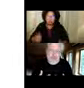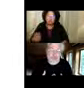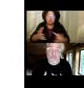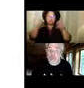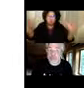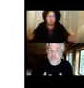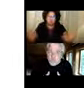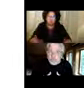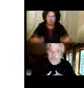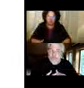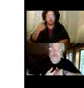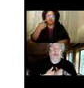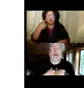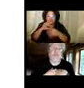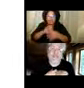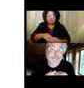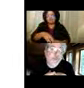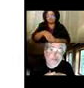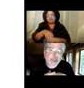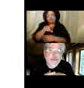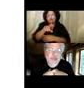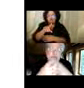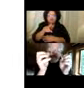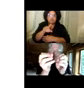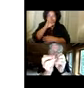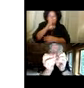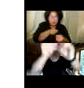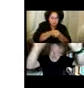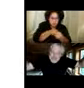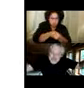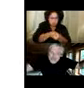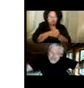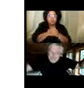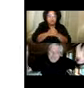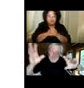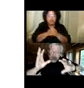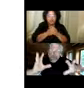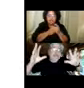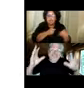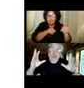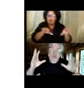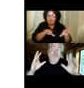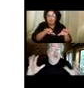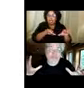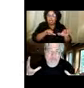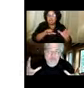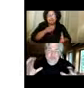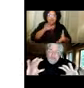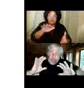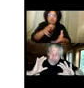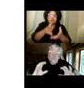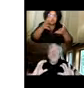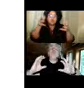John F. Kennedy Jr. y es el fundador de nuestra organización y ellos han contribuido tanto, tanto al soporte